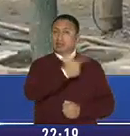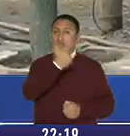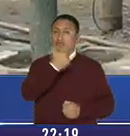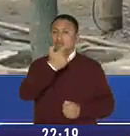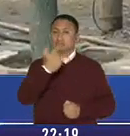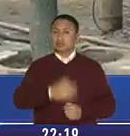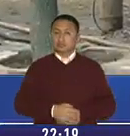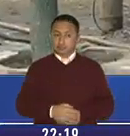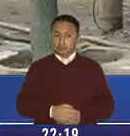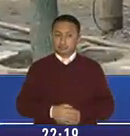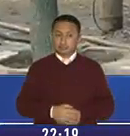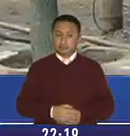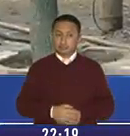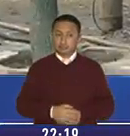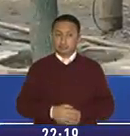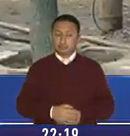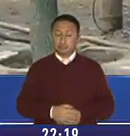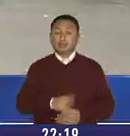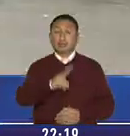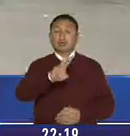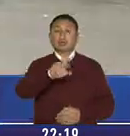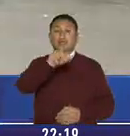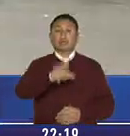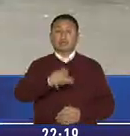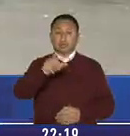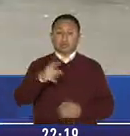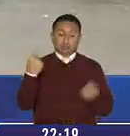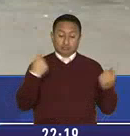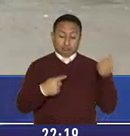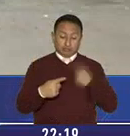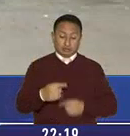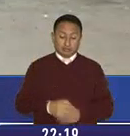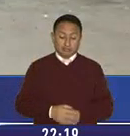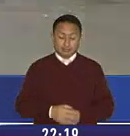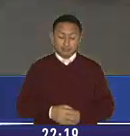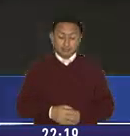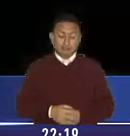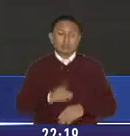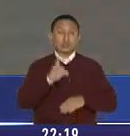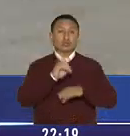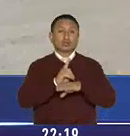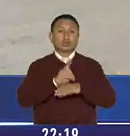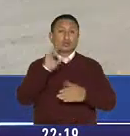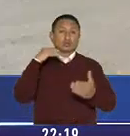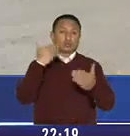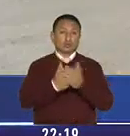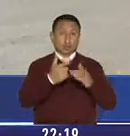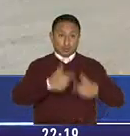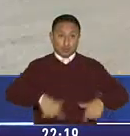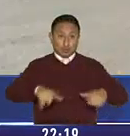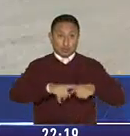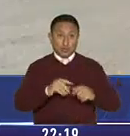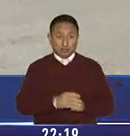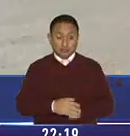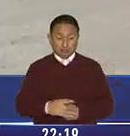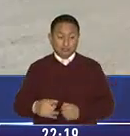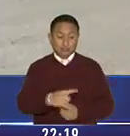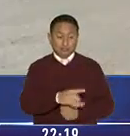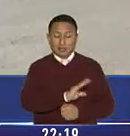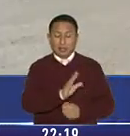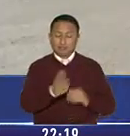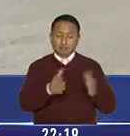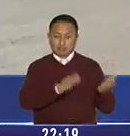con la vida de la víctima. Dos personas más resultaron heridas. Los paramédicos llegaron al lugar solo para confirmar el